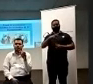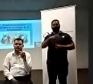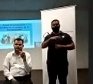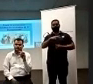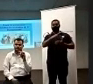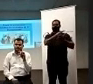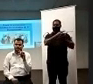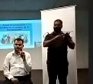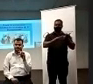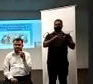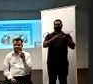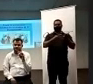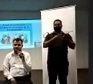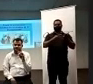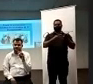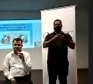cuidar.